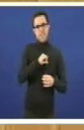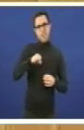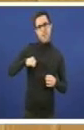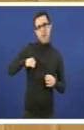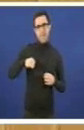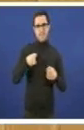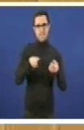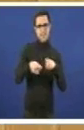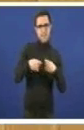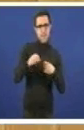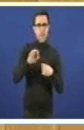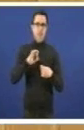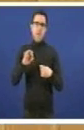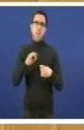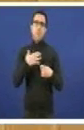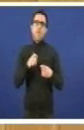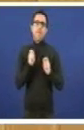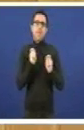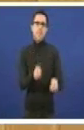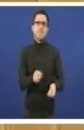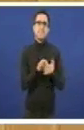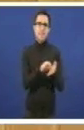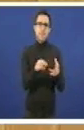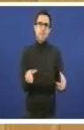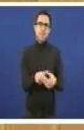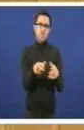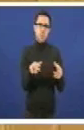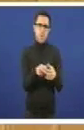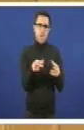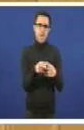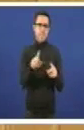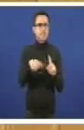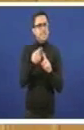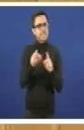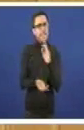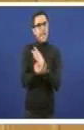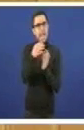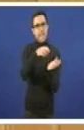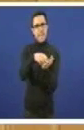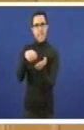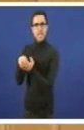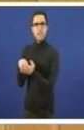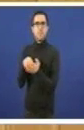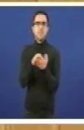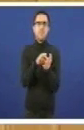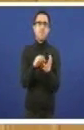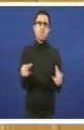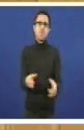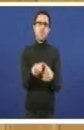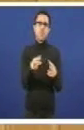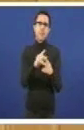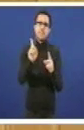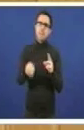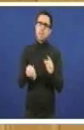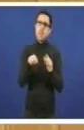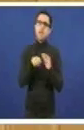mercantil poden prestar servizos sociais e poden crear centros de servizos sociais así como gestionar programas e